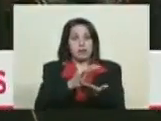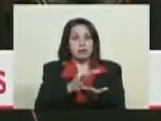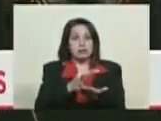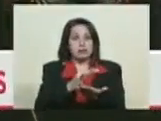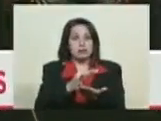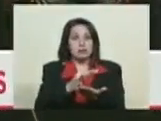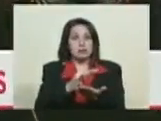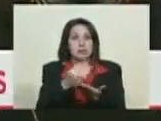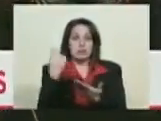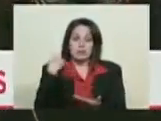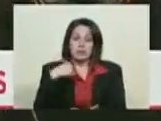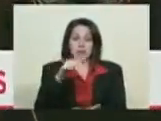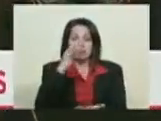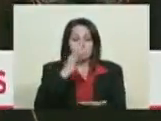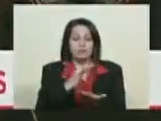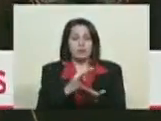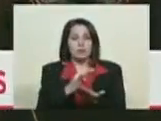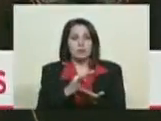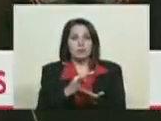Tengamos fe,